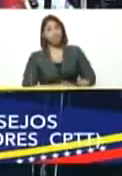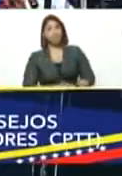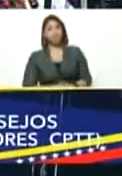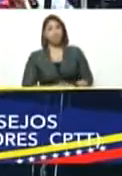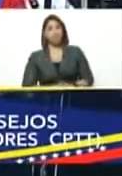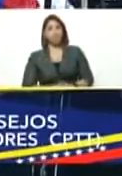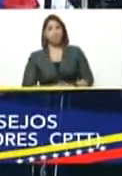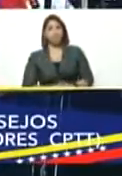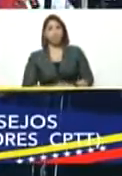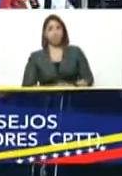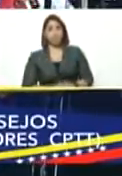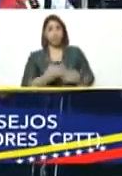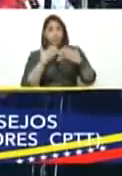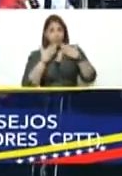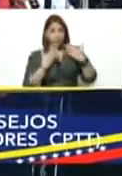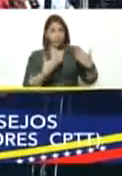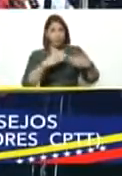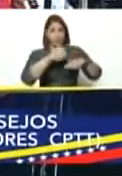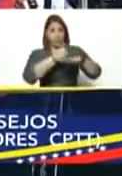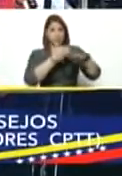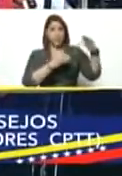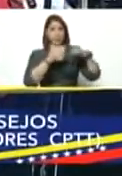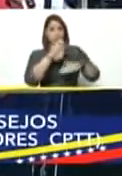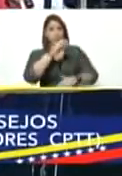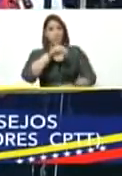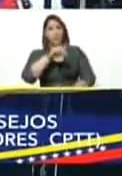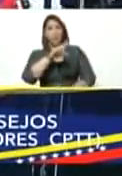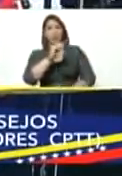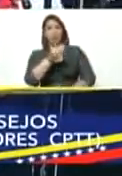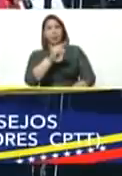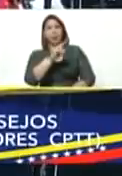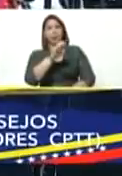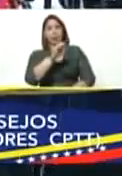al general Márquez, que nos dio todo el